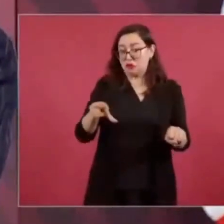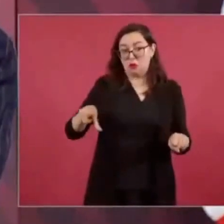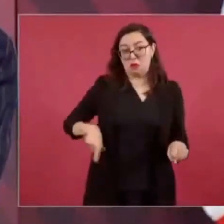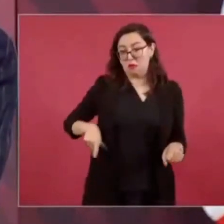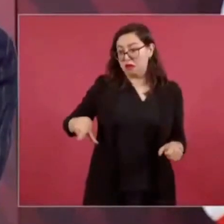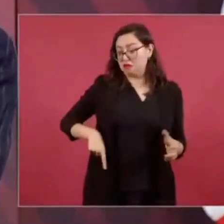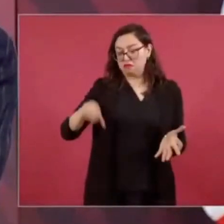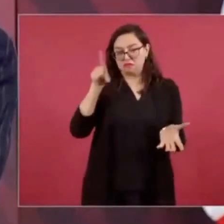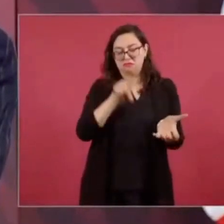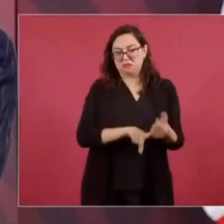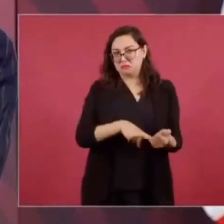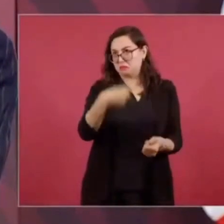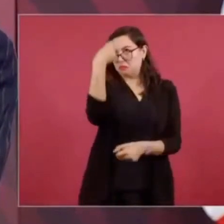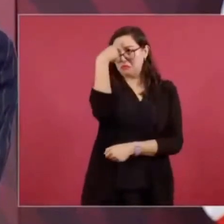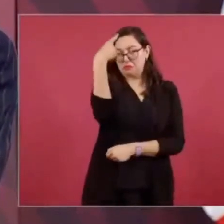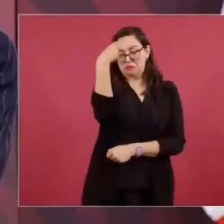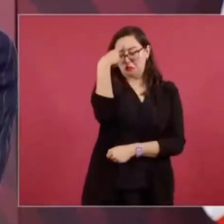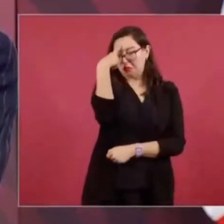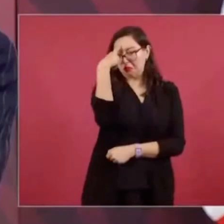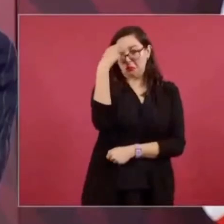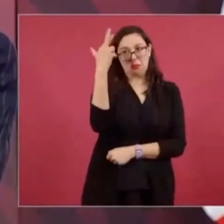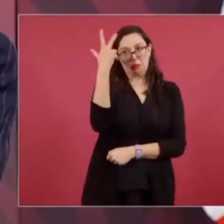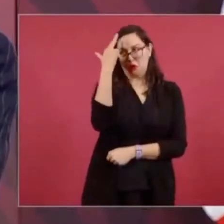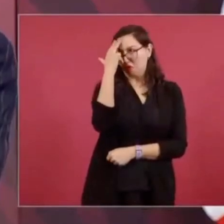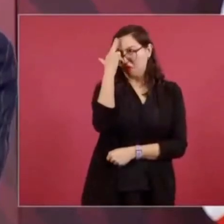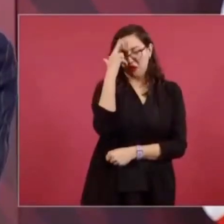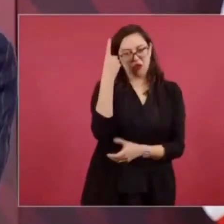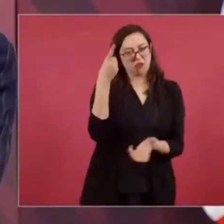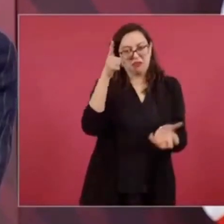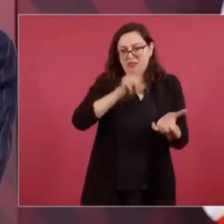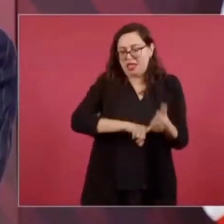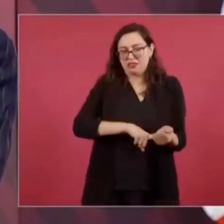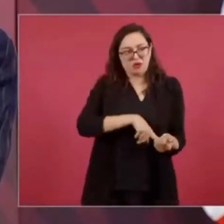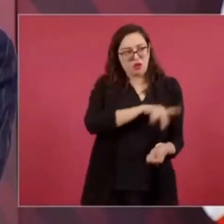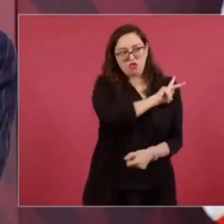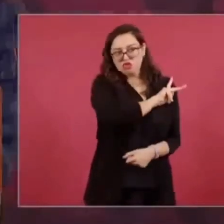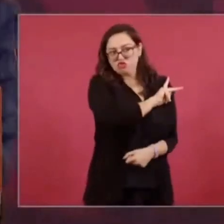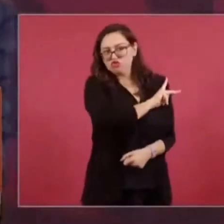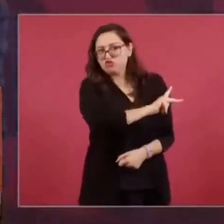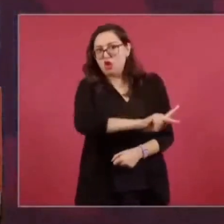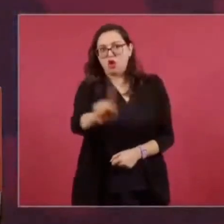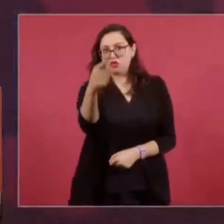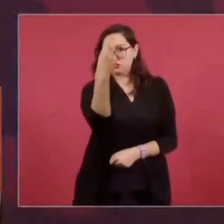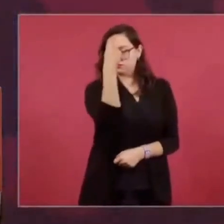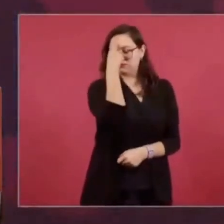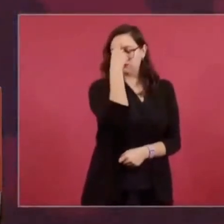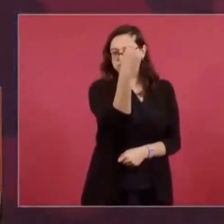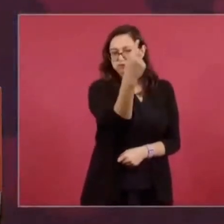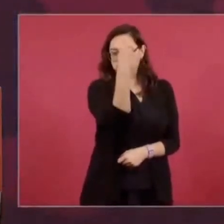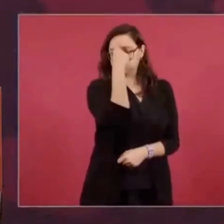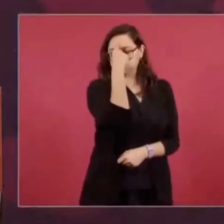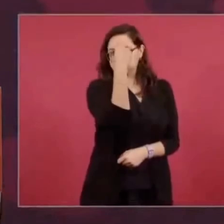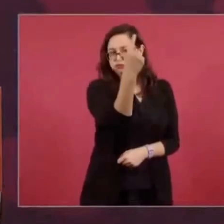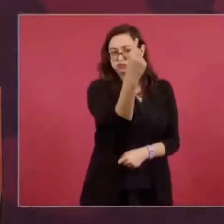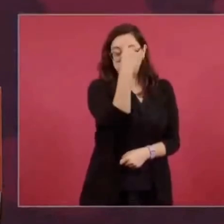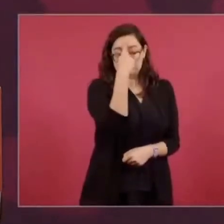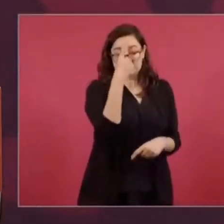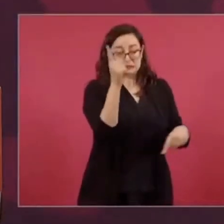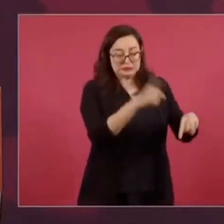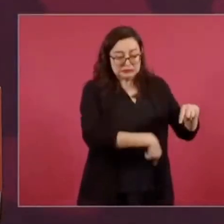porfirista. Se fue Porfirio al extranjero, pero quedó la estructura de poder.